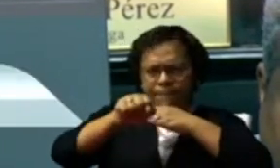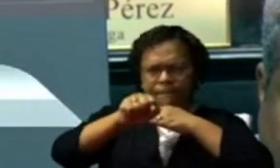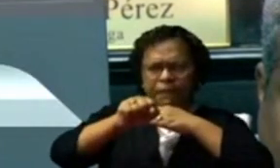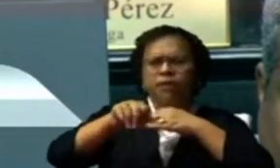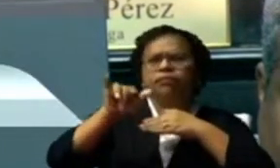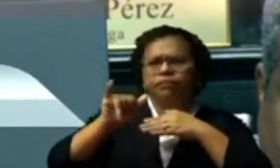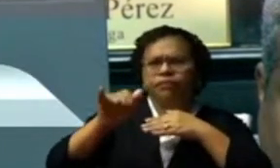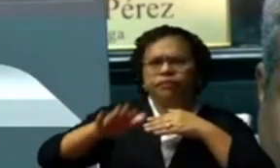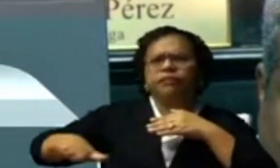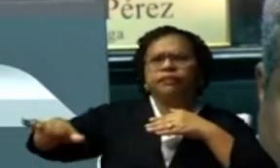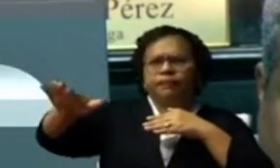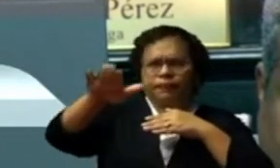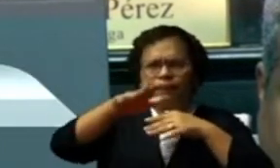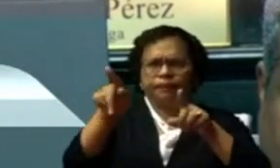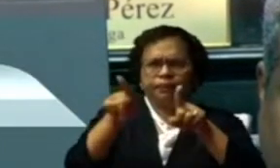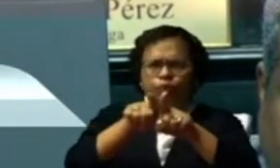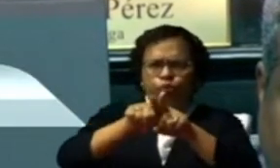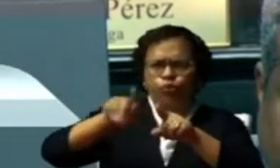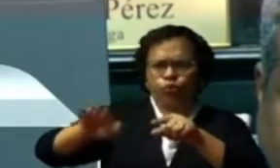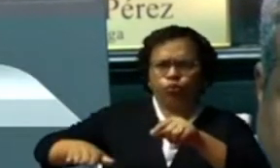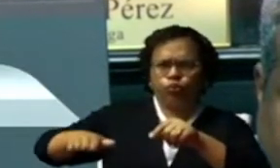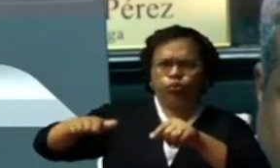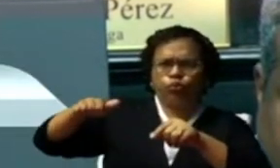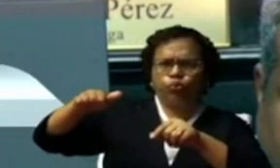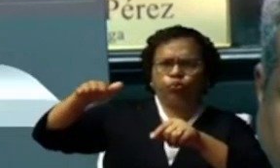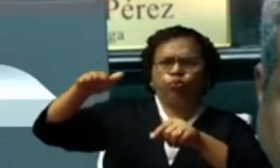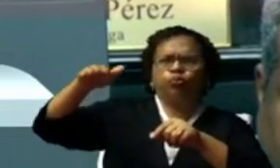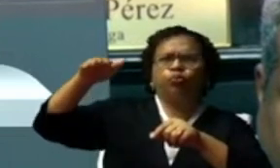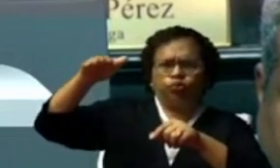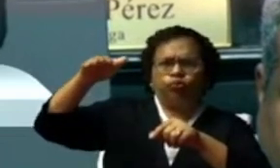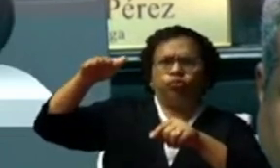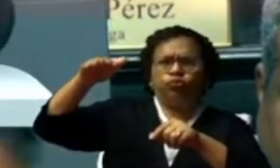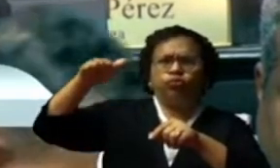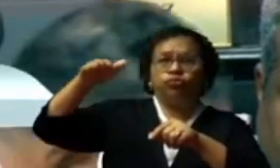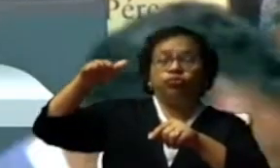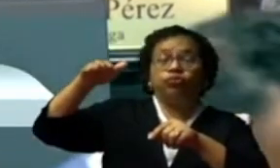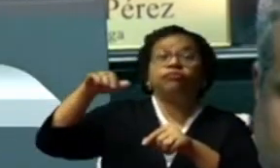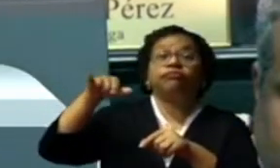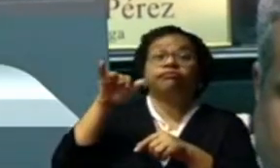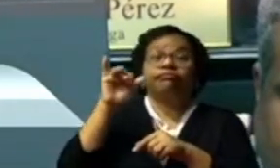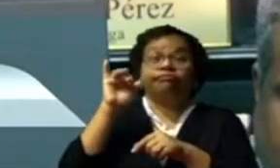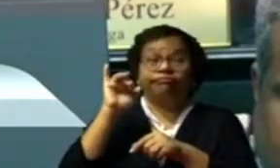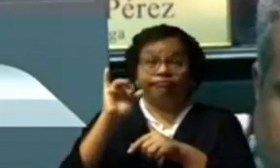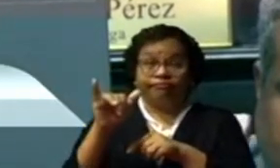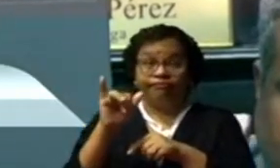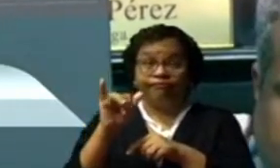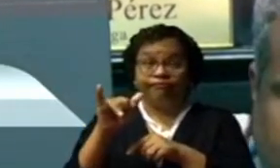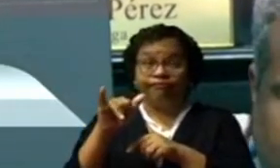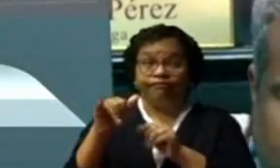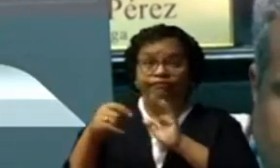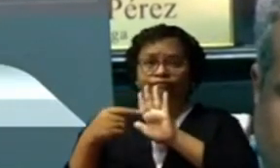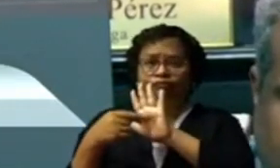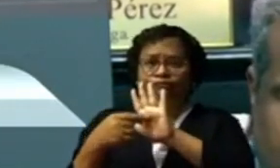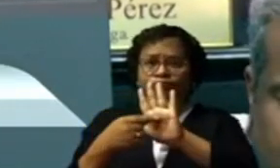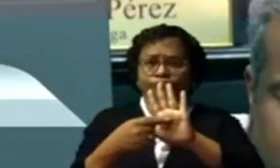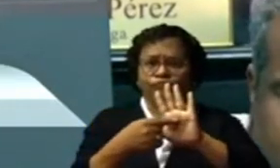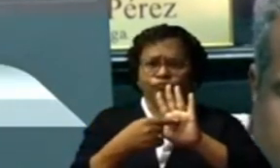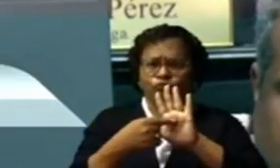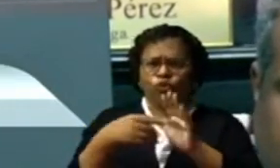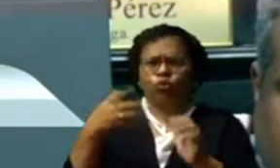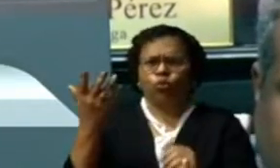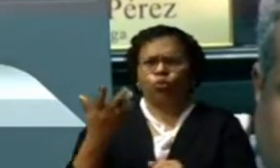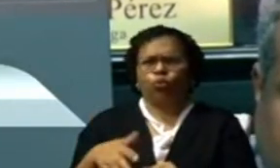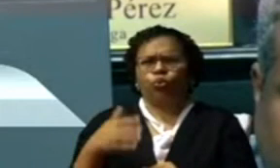con la intención de que el mercado existente, que justamente está en